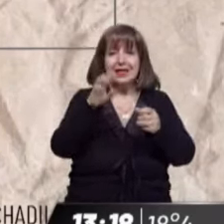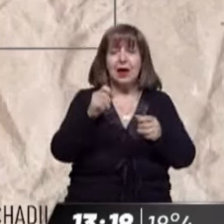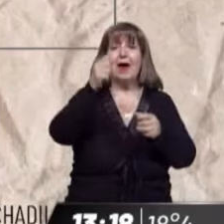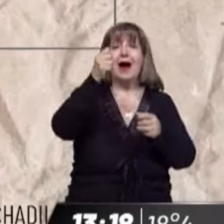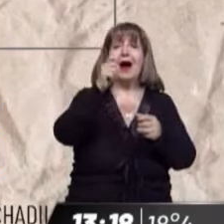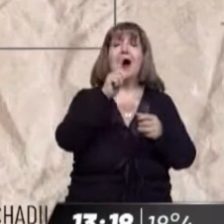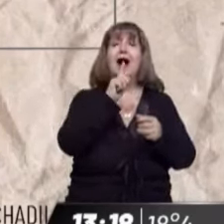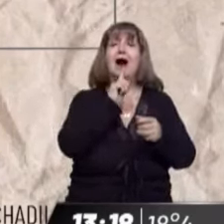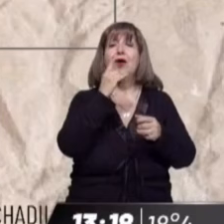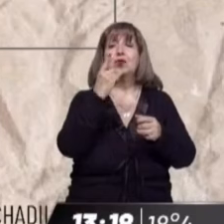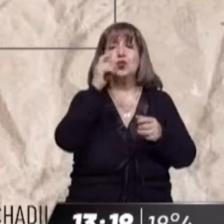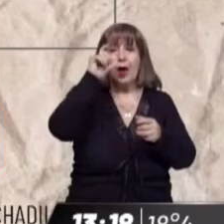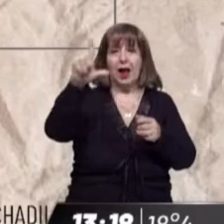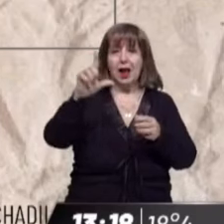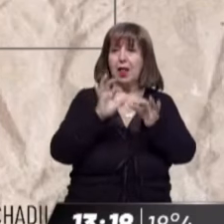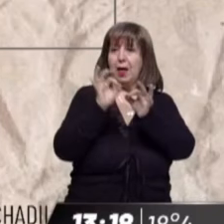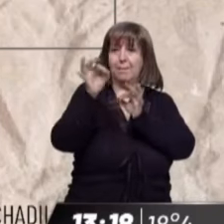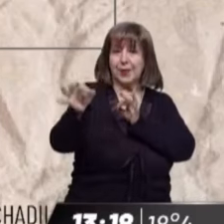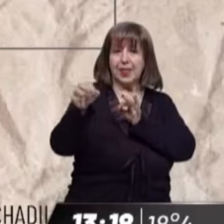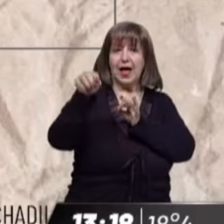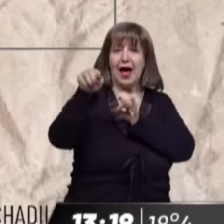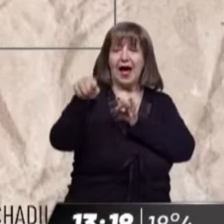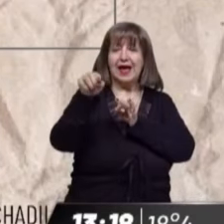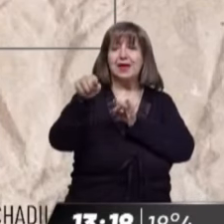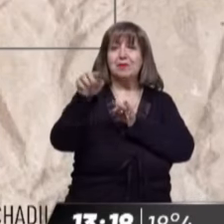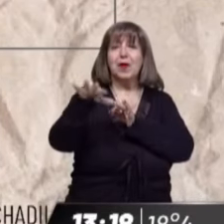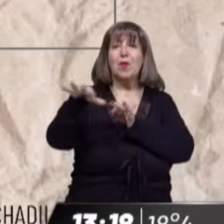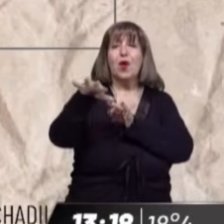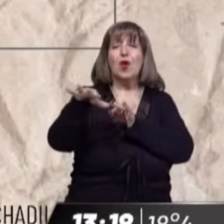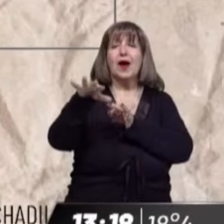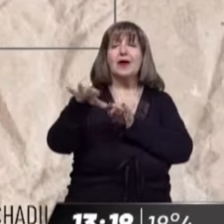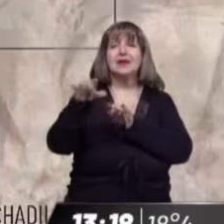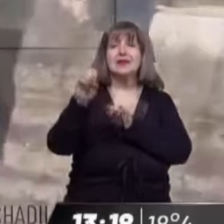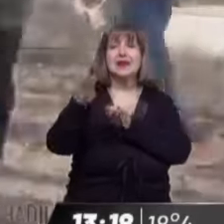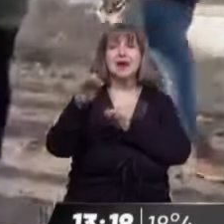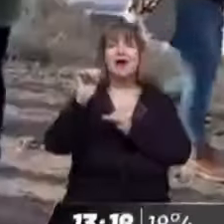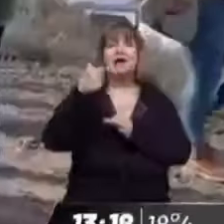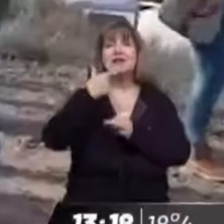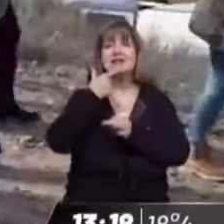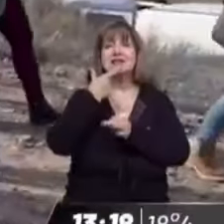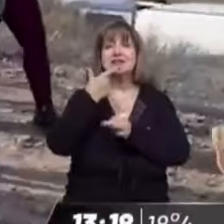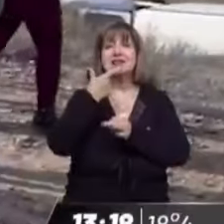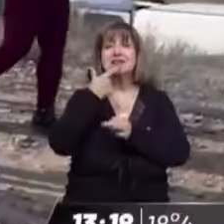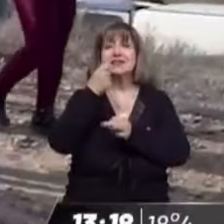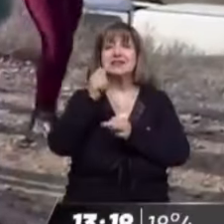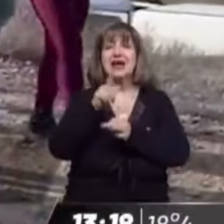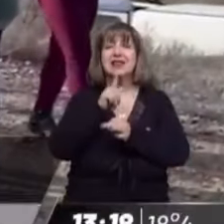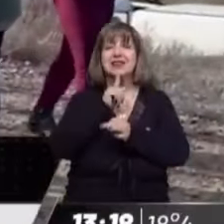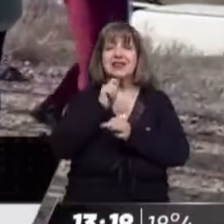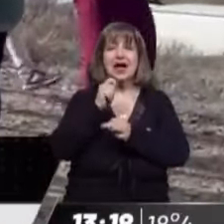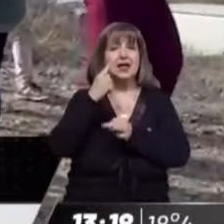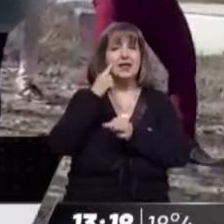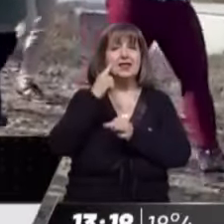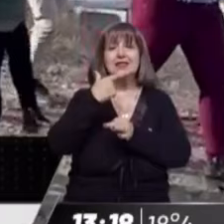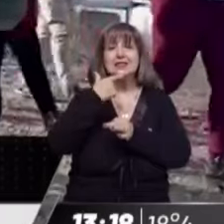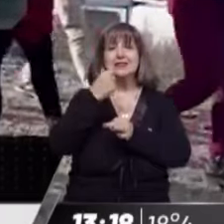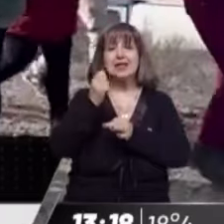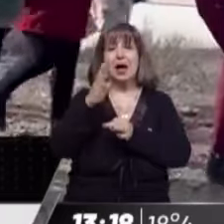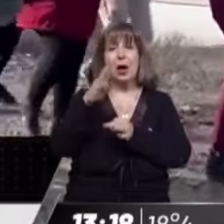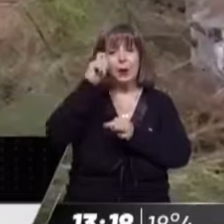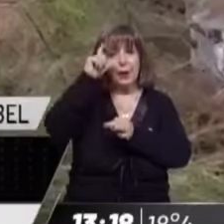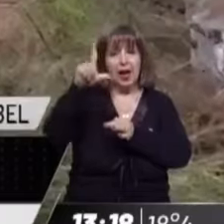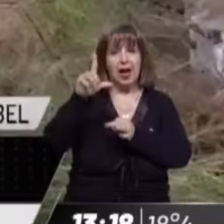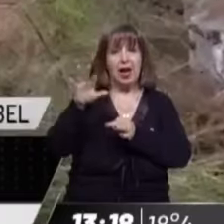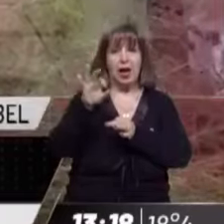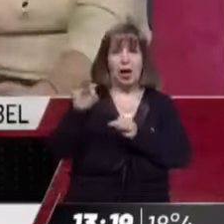por Santa Isabel La Pampa, ¿dónde está el problema ahora? Ahora, Marce, retomamos el contacto entonces. Dale vos. Sí, si les